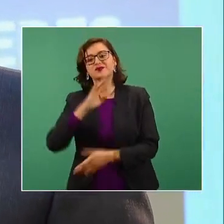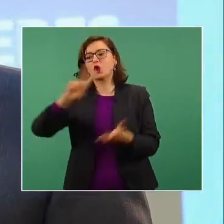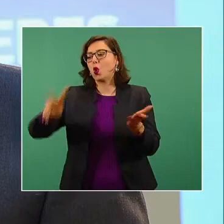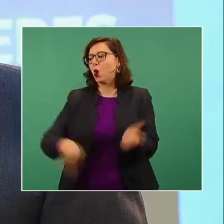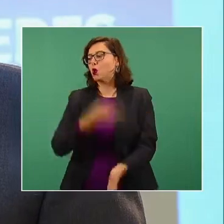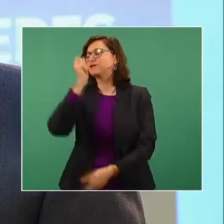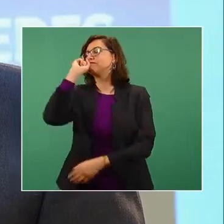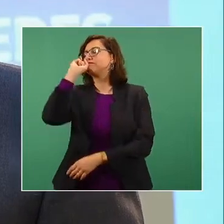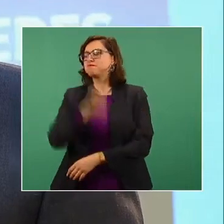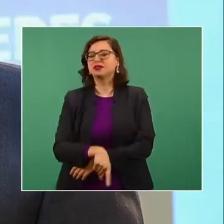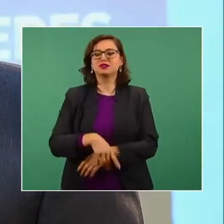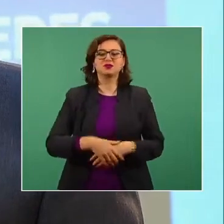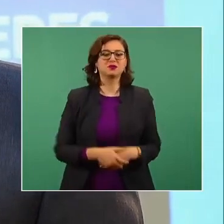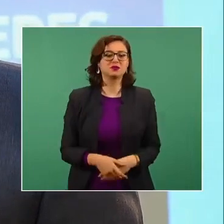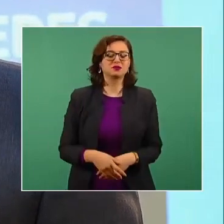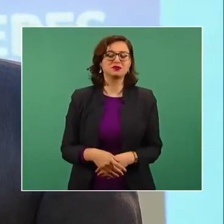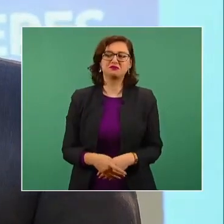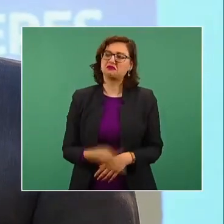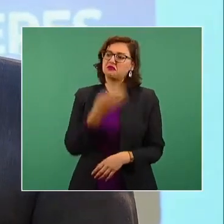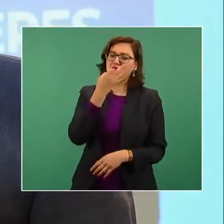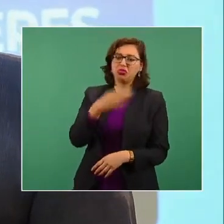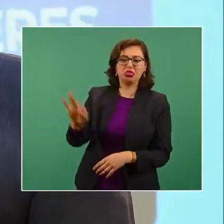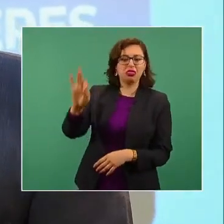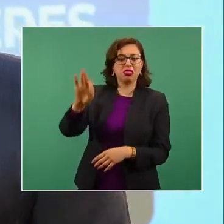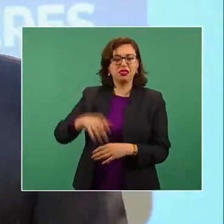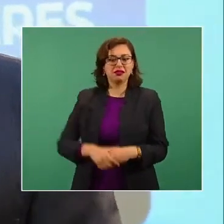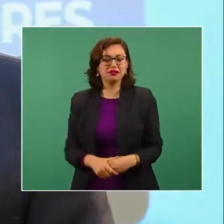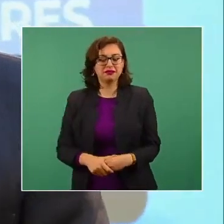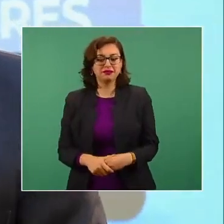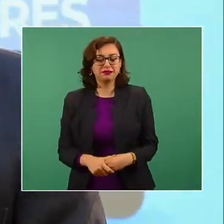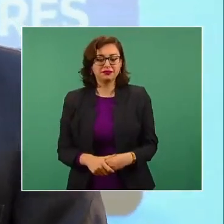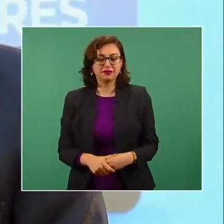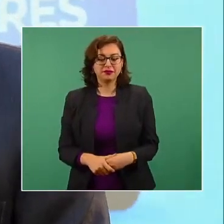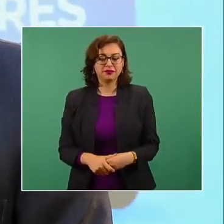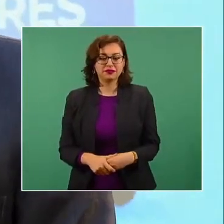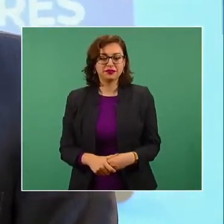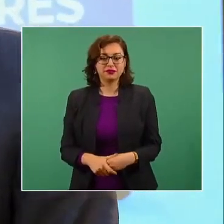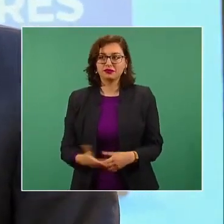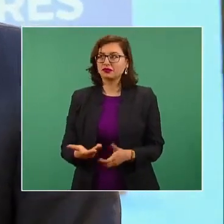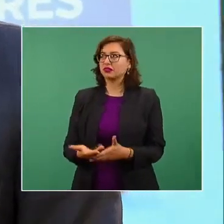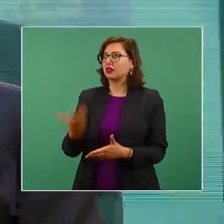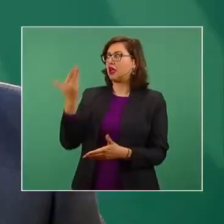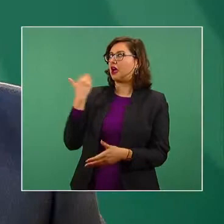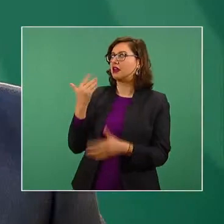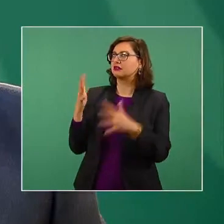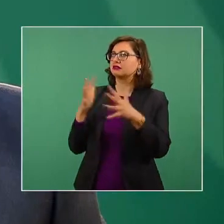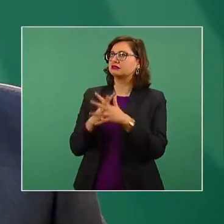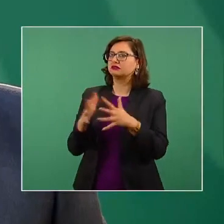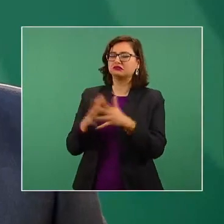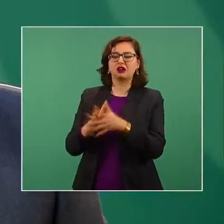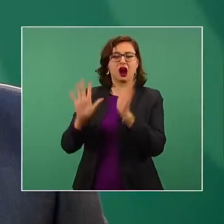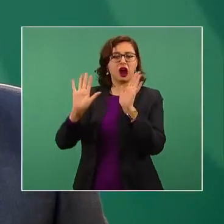al pueblo, olvidan las causas por las que la gente luchó.